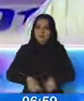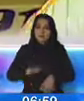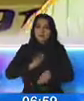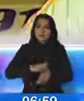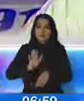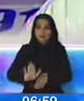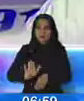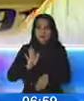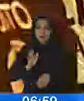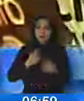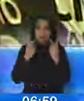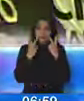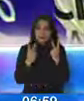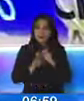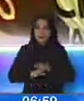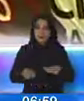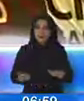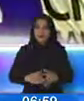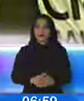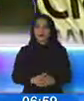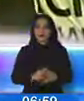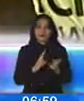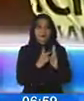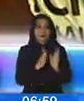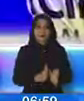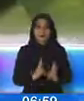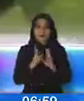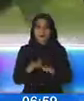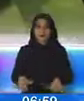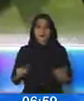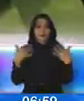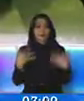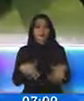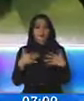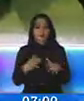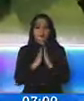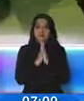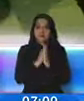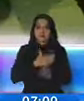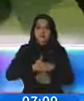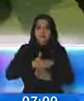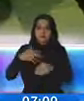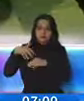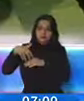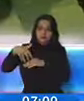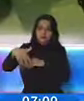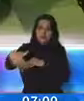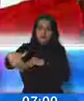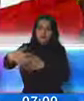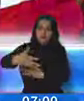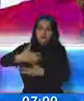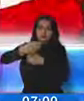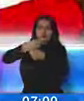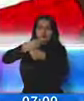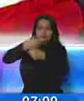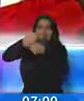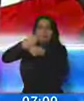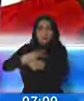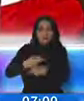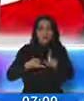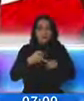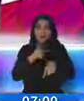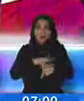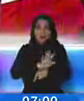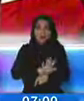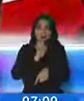a la inspección ocular. Consternados, los vecinos del sector solicitaron la colocación de una rejilla. Aseguran que no es la primera vez que sucede